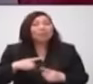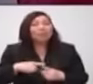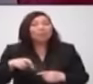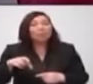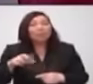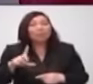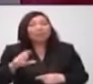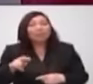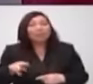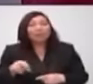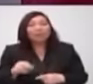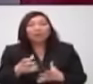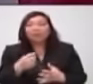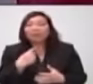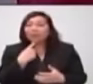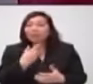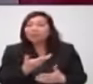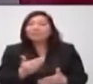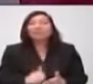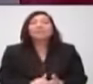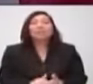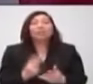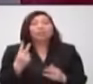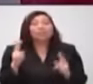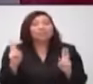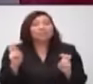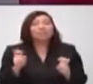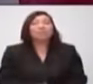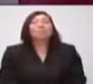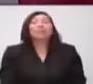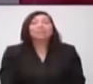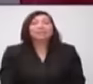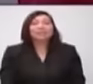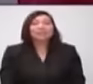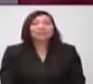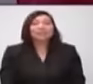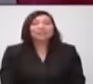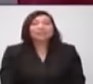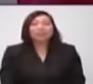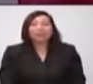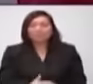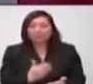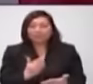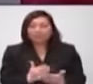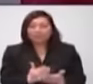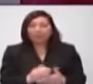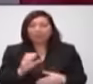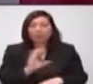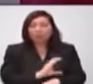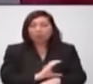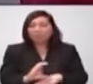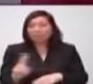metropolitano? Y quiero hacer alusión a dos temas y con esto termino. El problema de la Costa